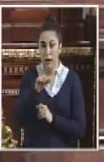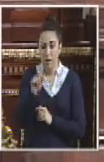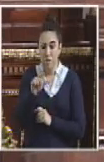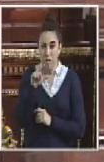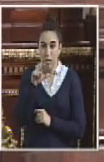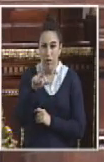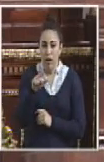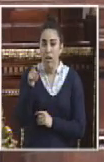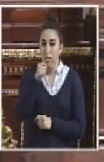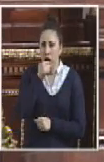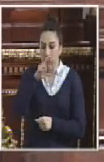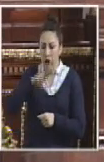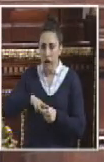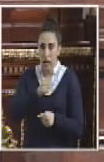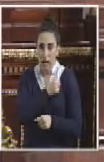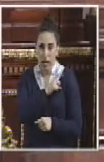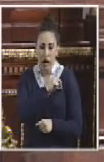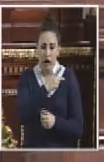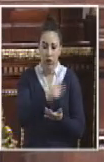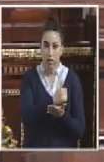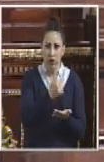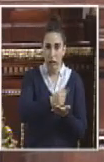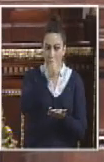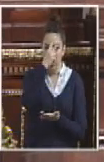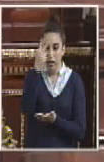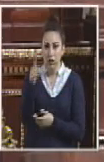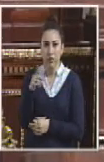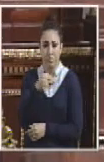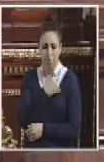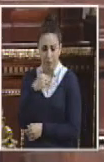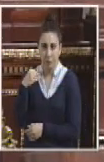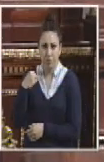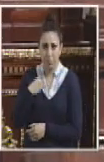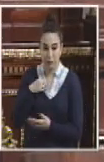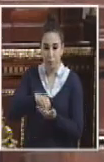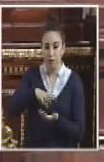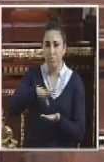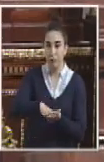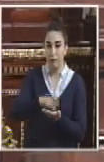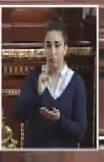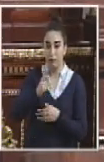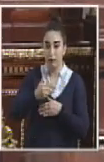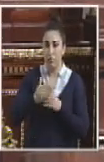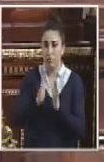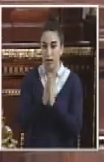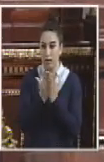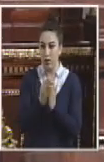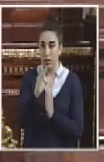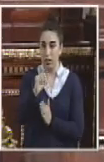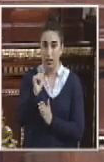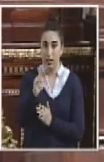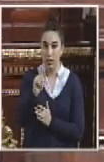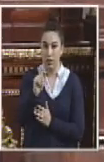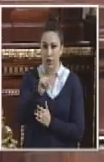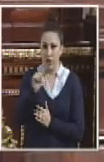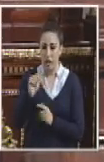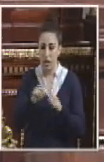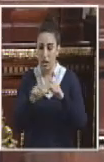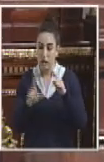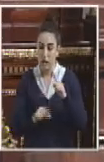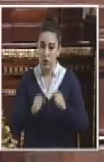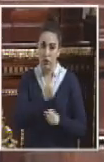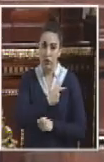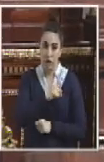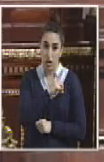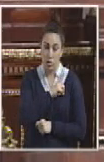la Secretaría de Salud de la Ciudad de México se obligue a incorporar la Cartilla Nacional de Salud al expediente clínico electrónico